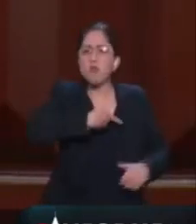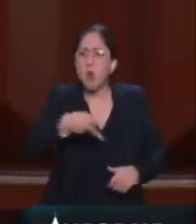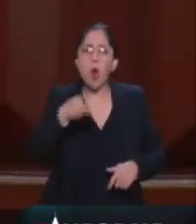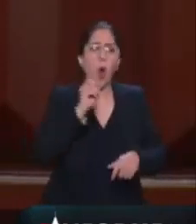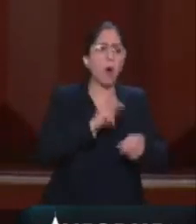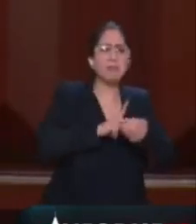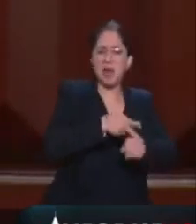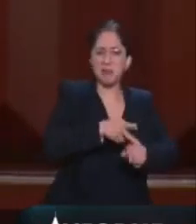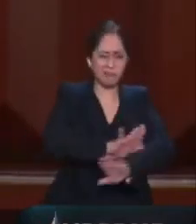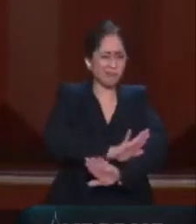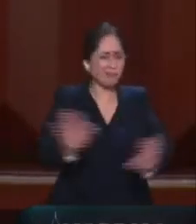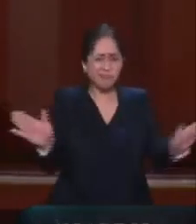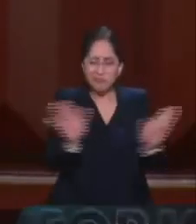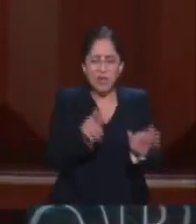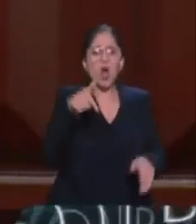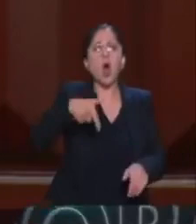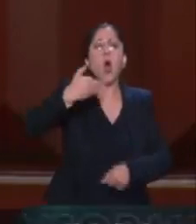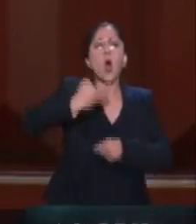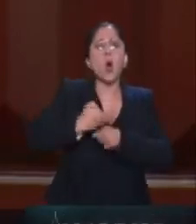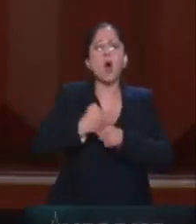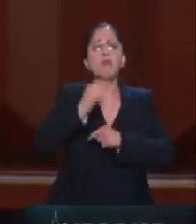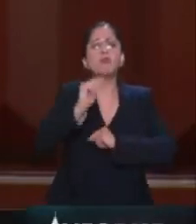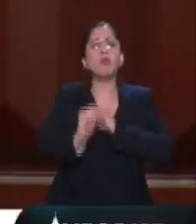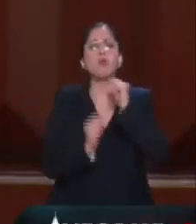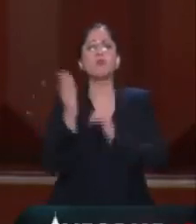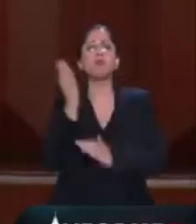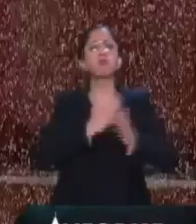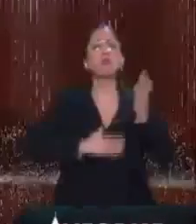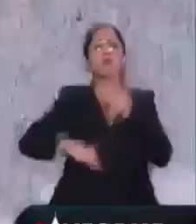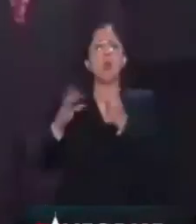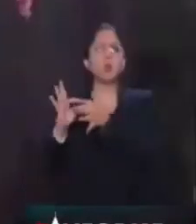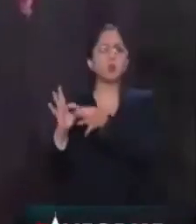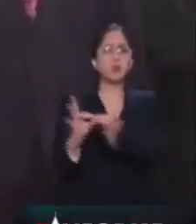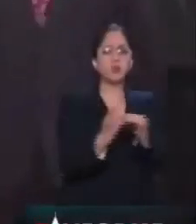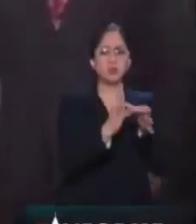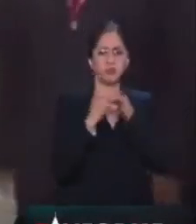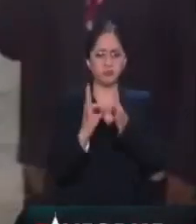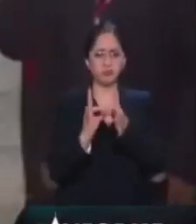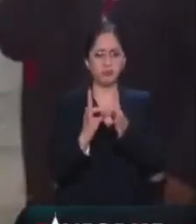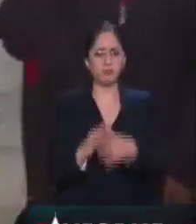decirles que ahora es el tiempo de la reconstrucción de la gran unidad nacional.